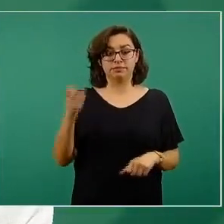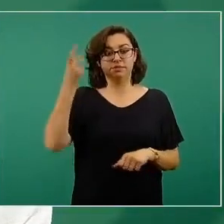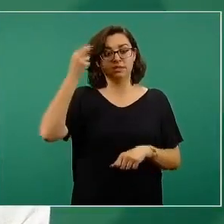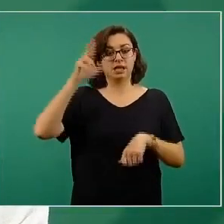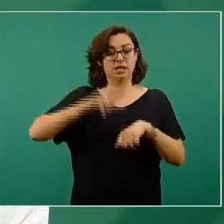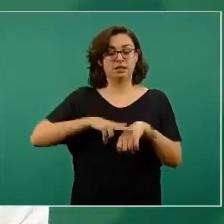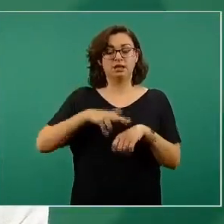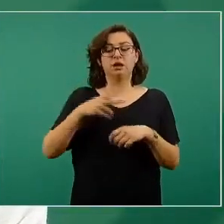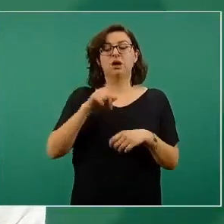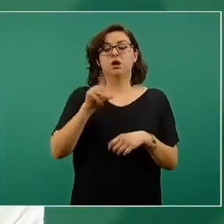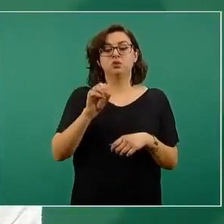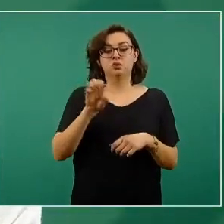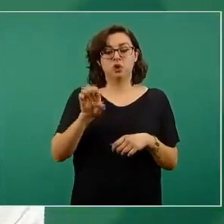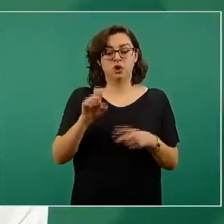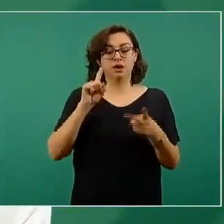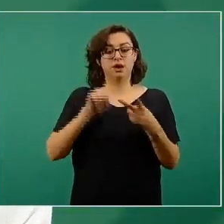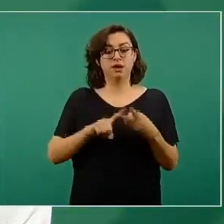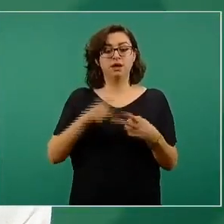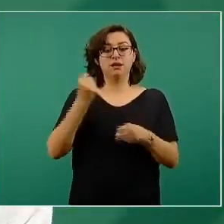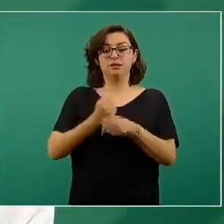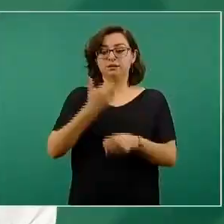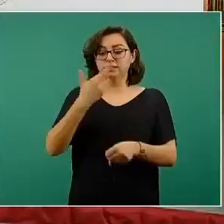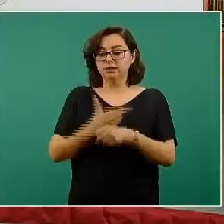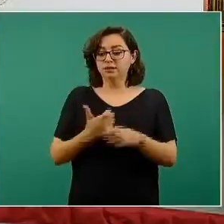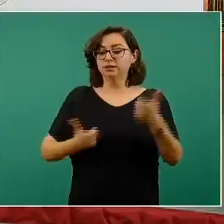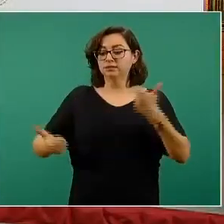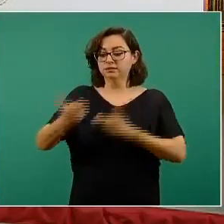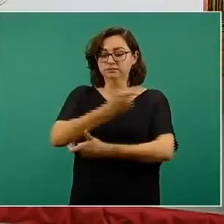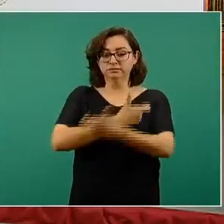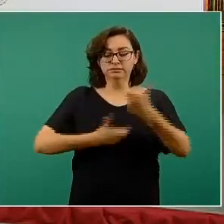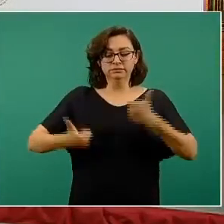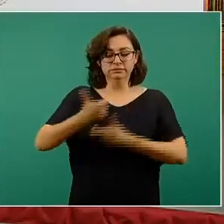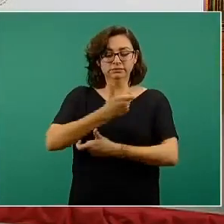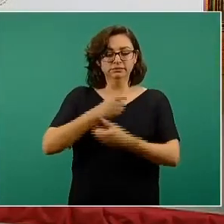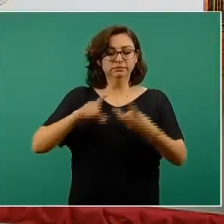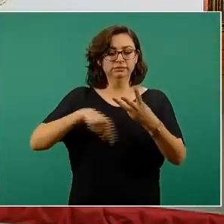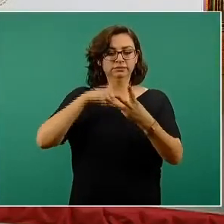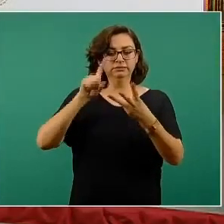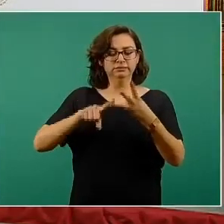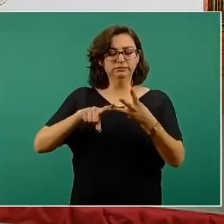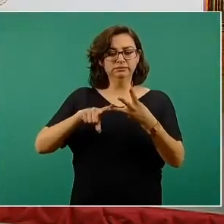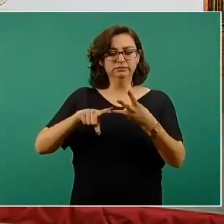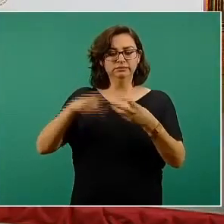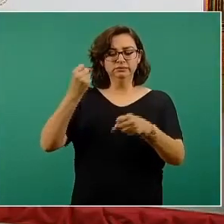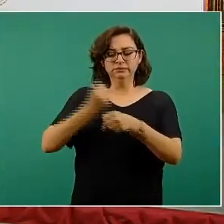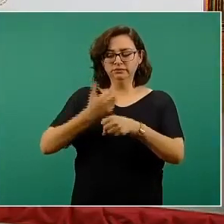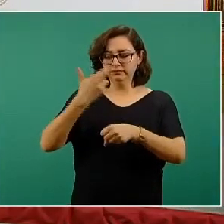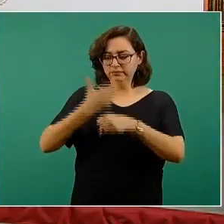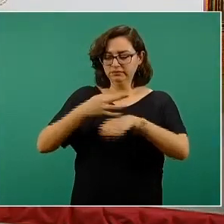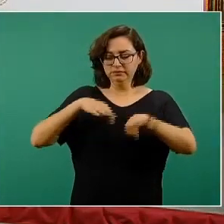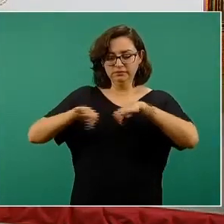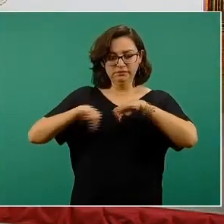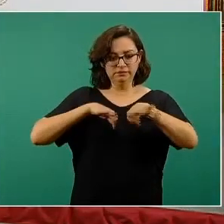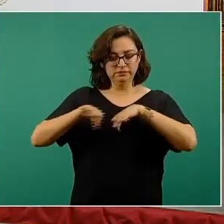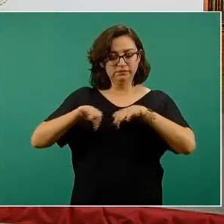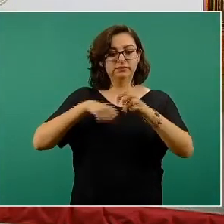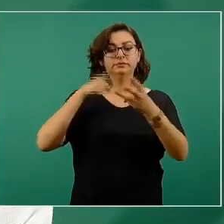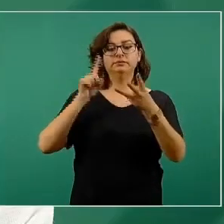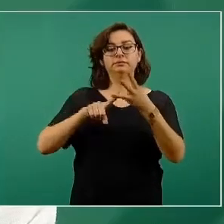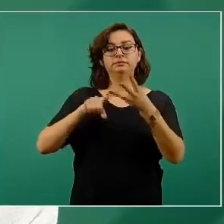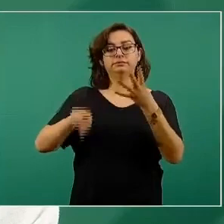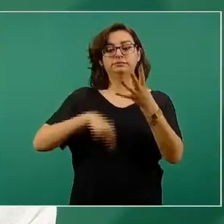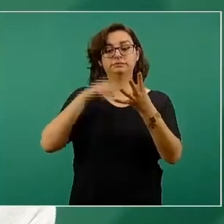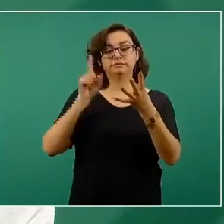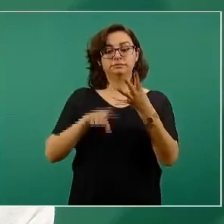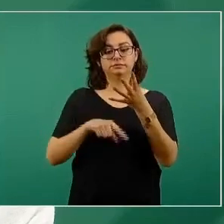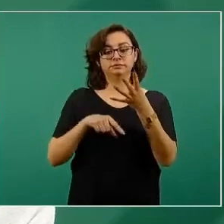Robledo, participa la secretaria de Economía, participa la secretaria del Trabajo,